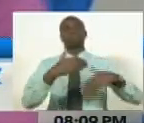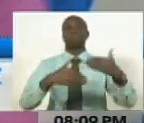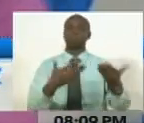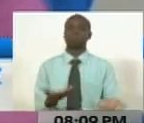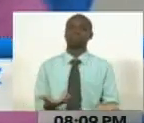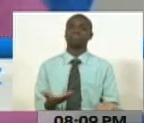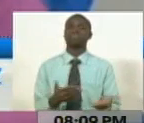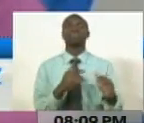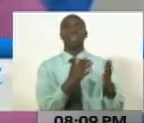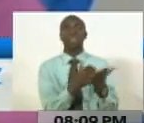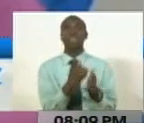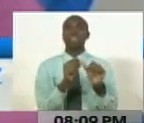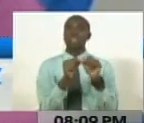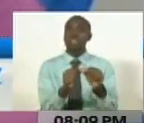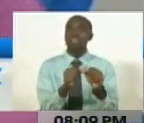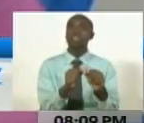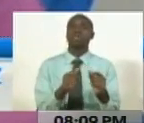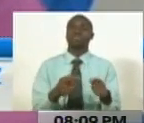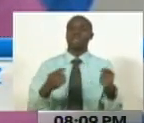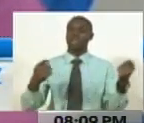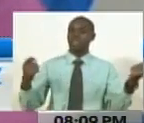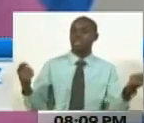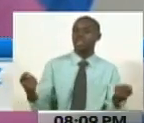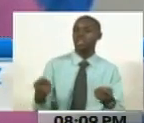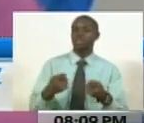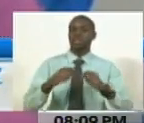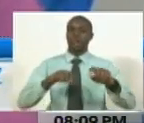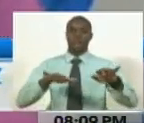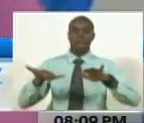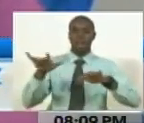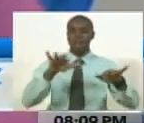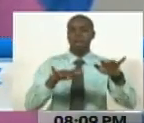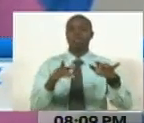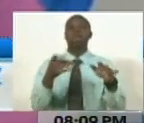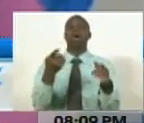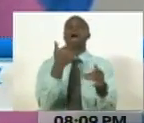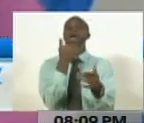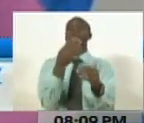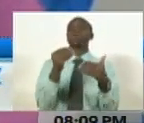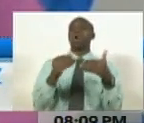Cese la manipulación de la moneda en la...